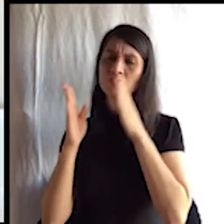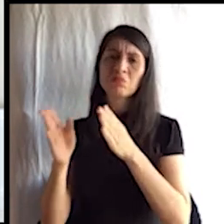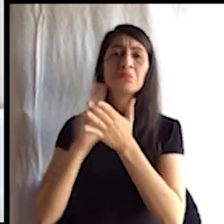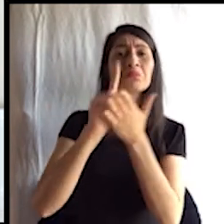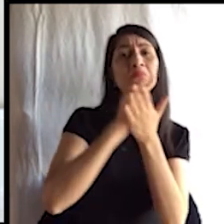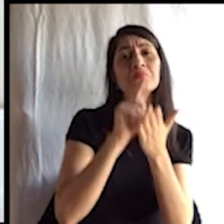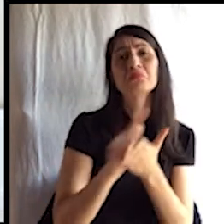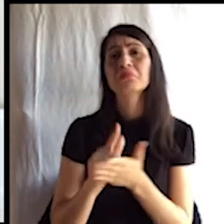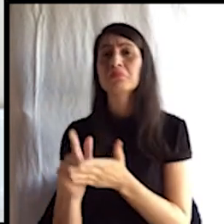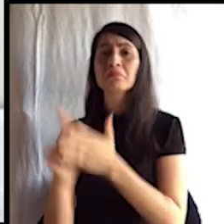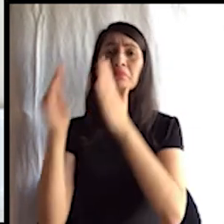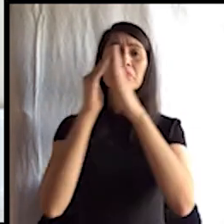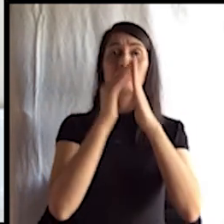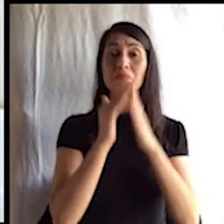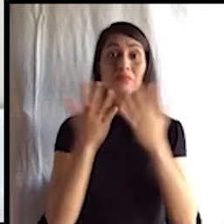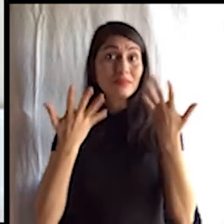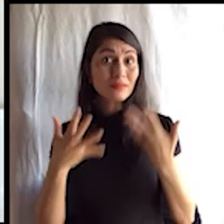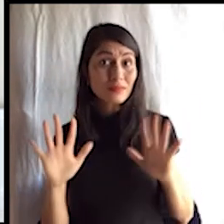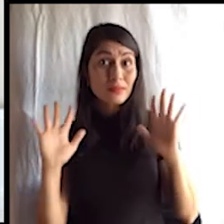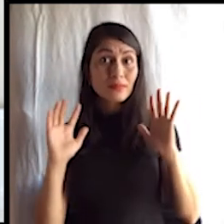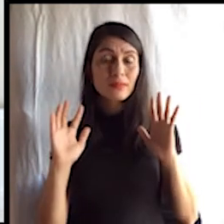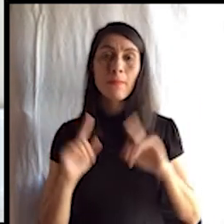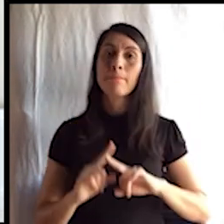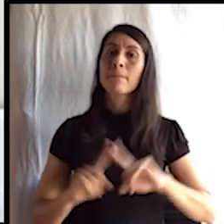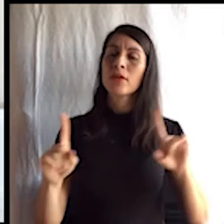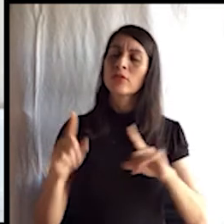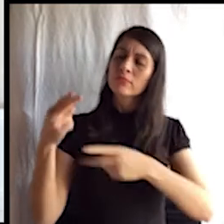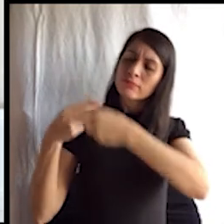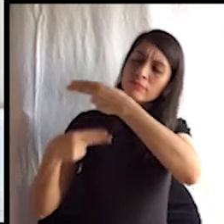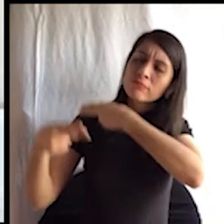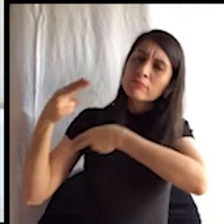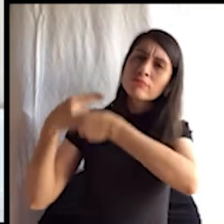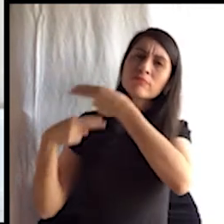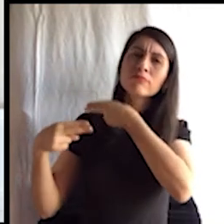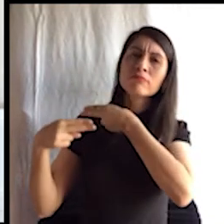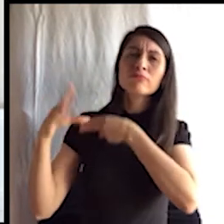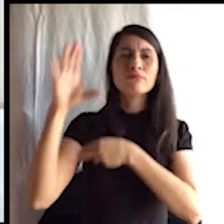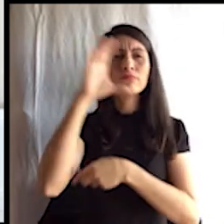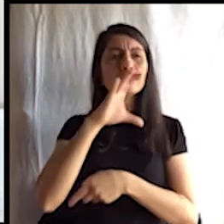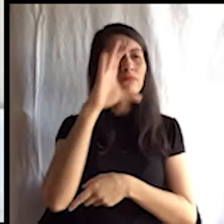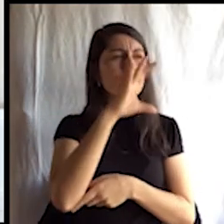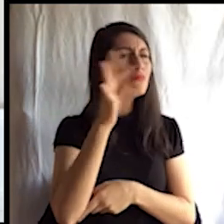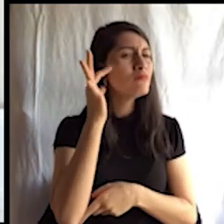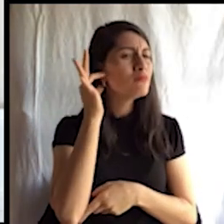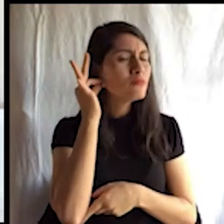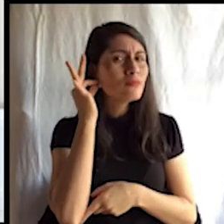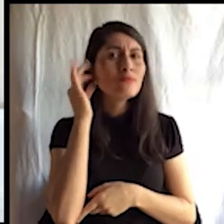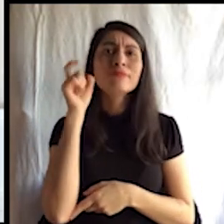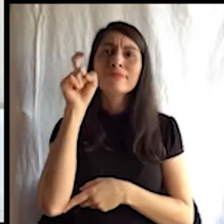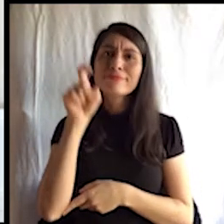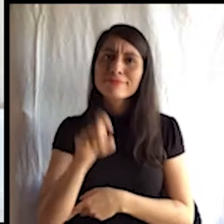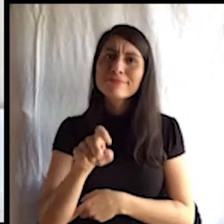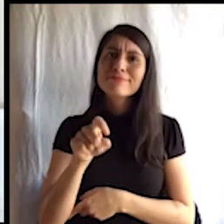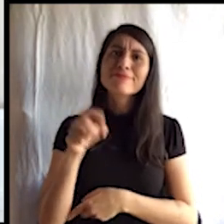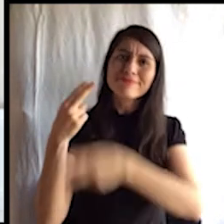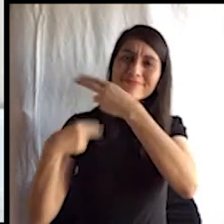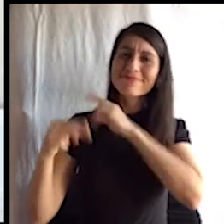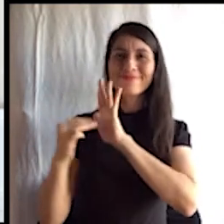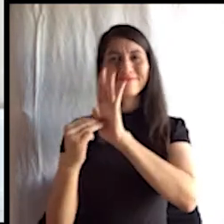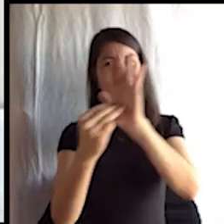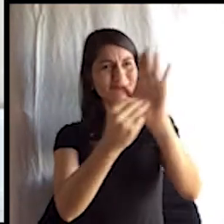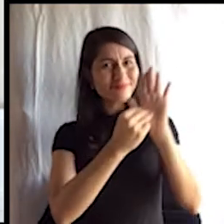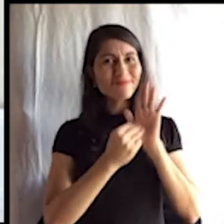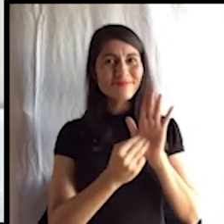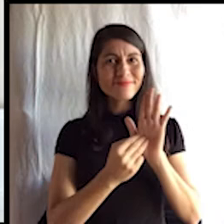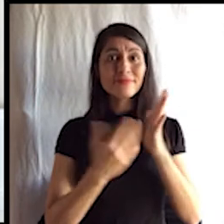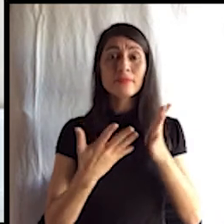domésticas. Entonces, a nivel histórico se ha buscado que las mujeres seamos visibles. Las mujeres que querían hacer